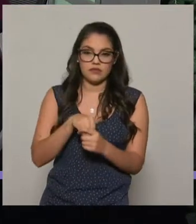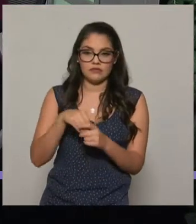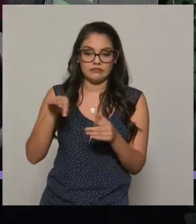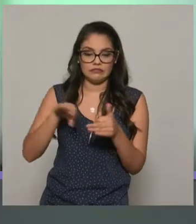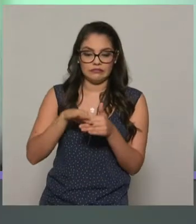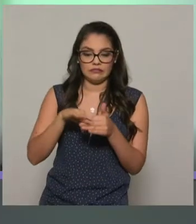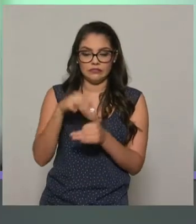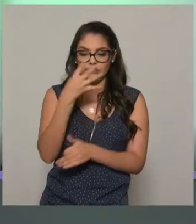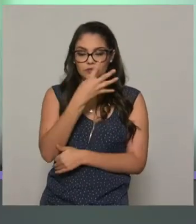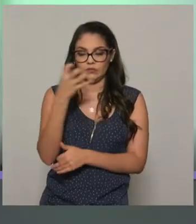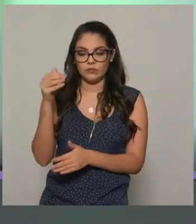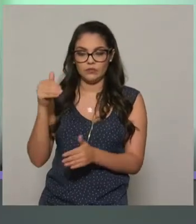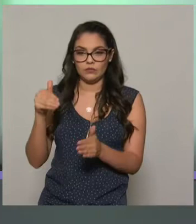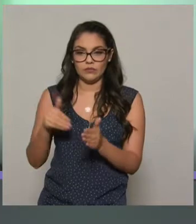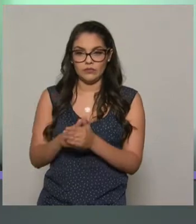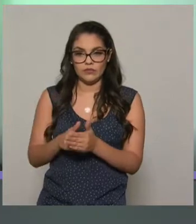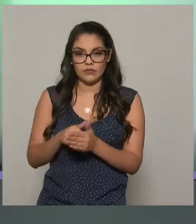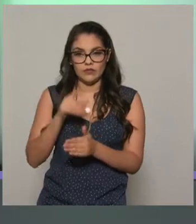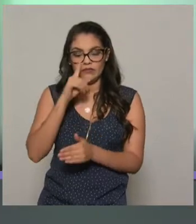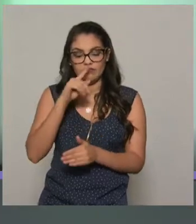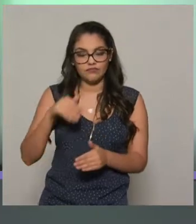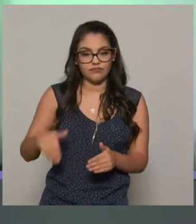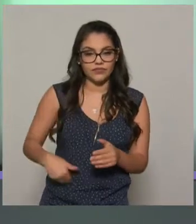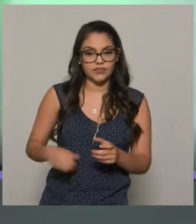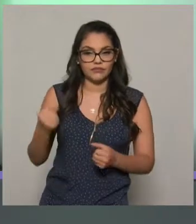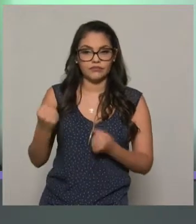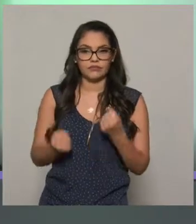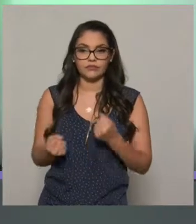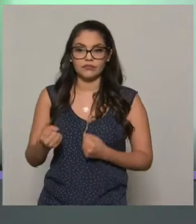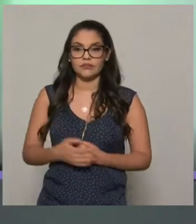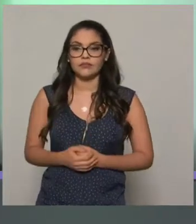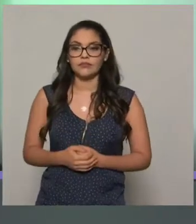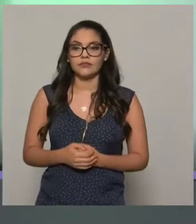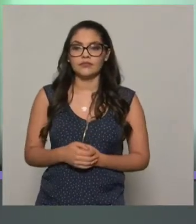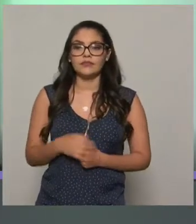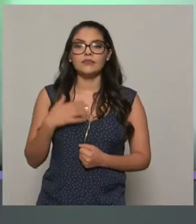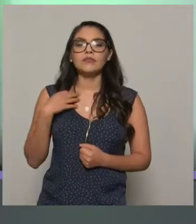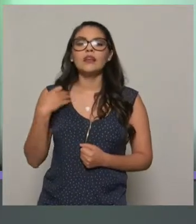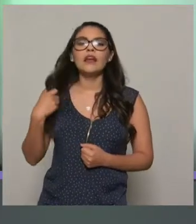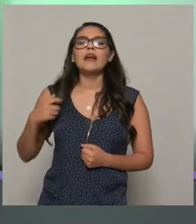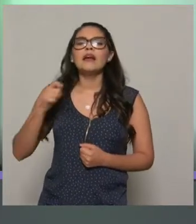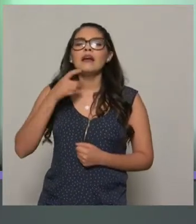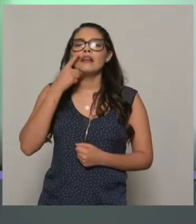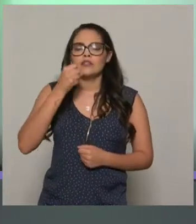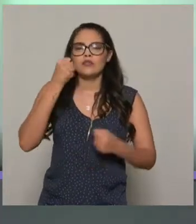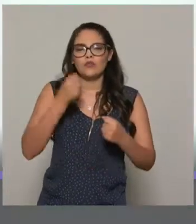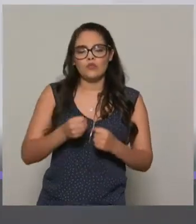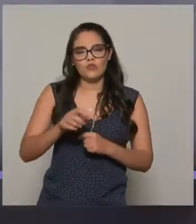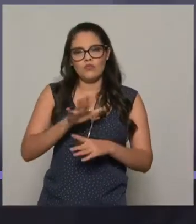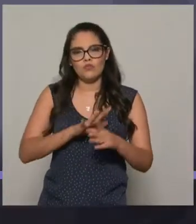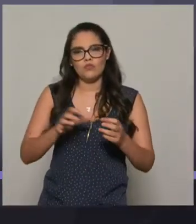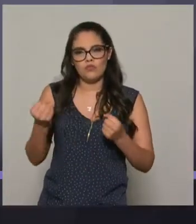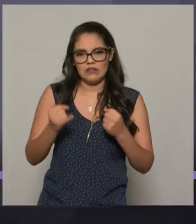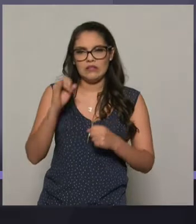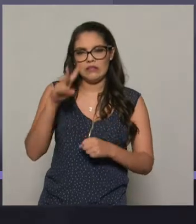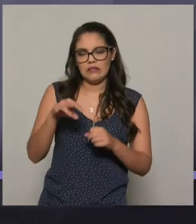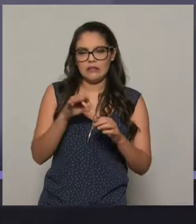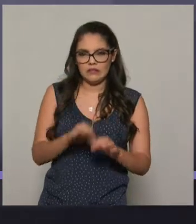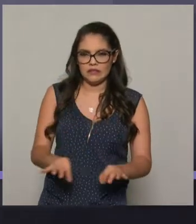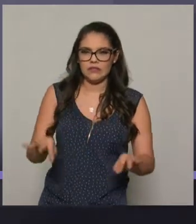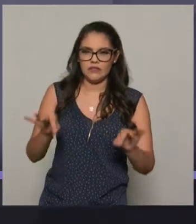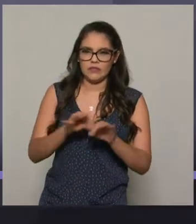casi 400,000 incidentes viales. ¿Qué es lo que mencionas? La seguridad vial sin duda es un tema fundamental porque